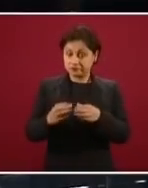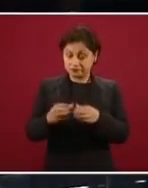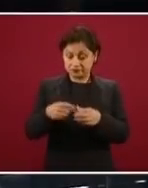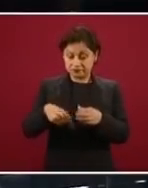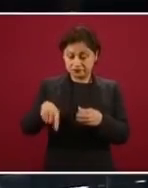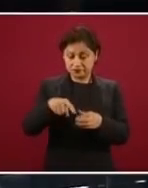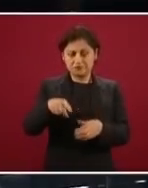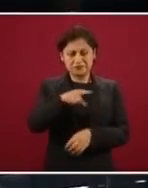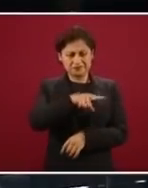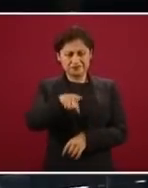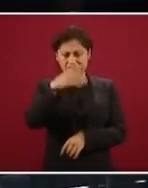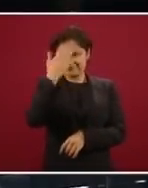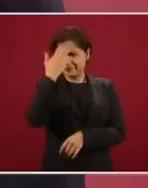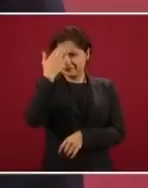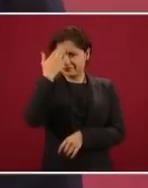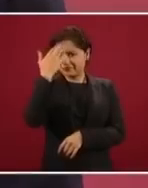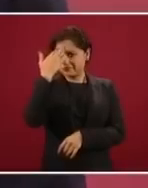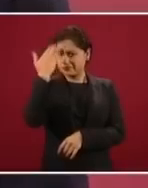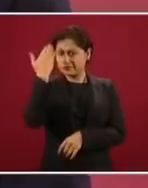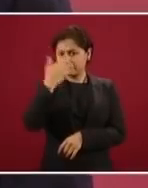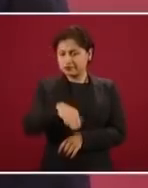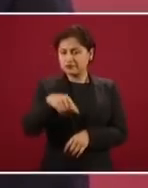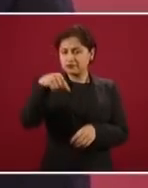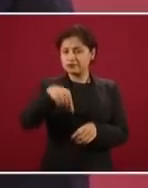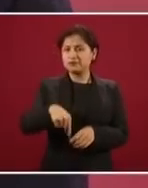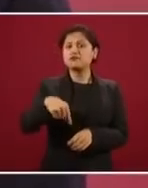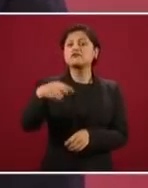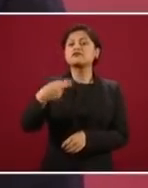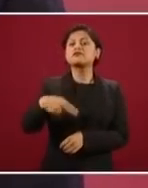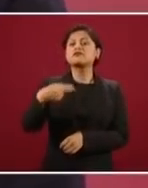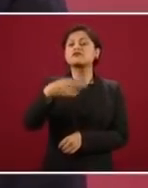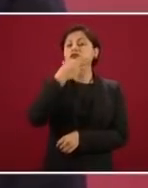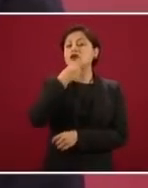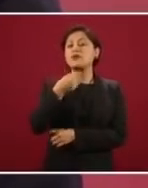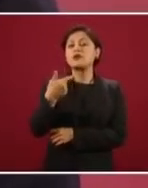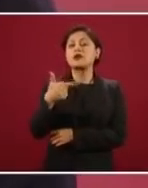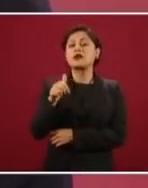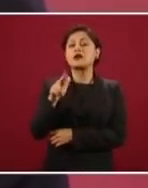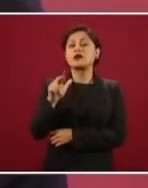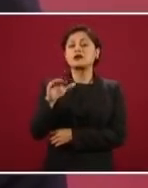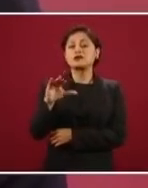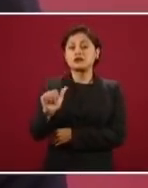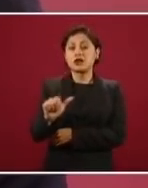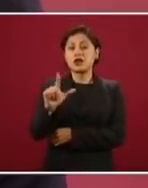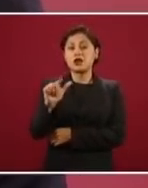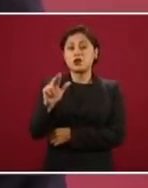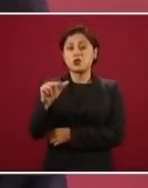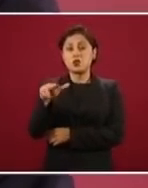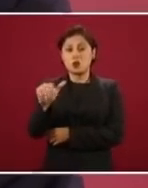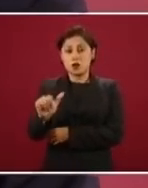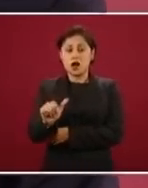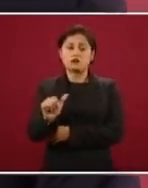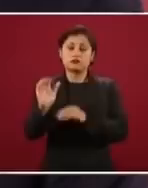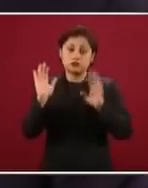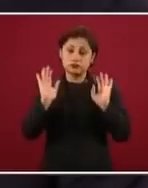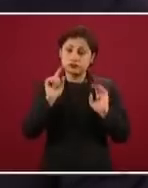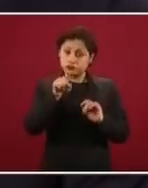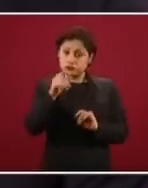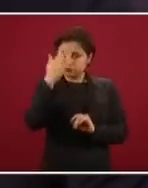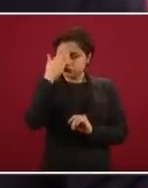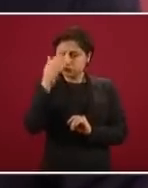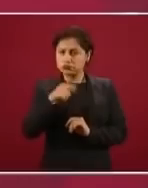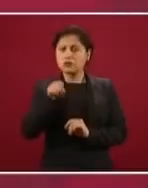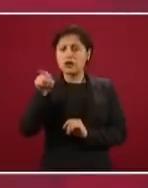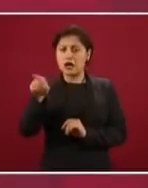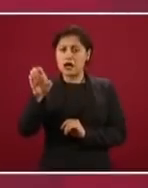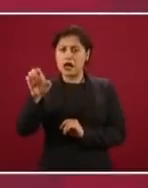público señor garcía luna que está preso en eeuu en el caso de